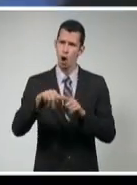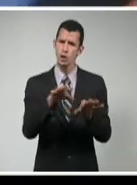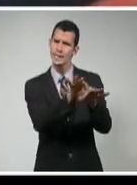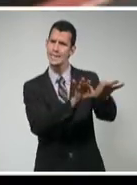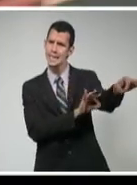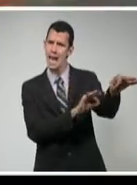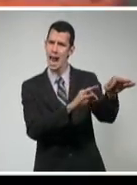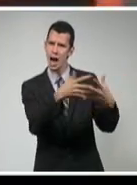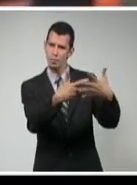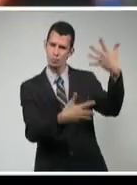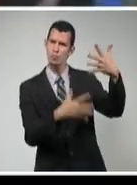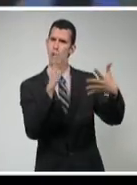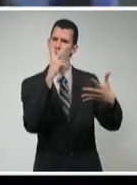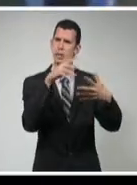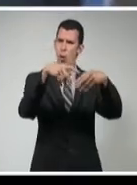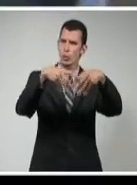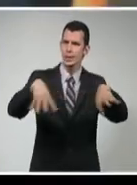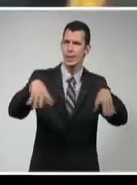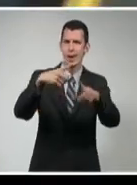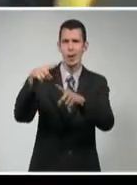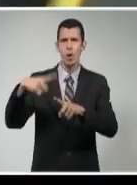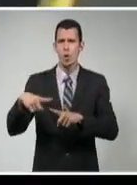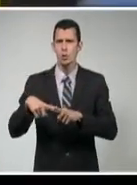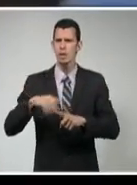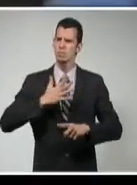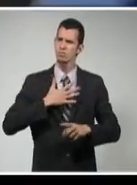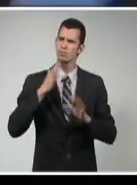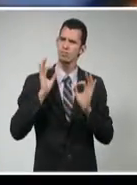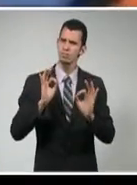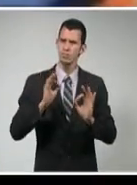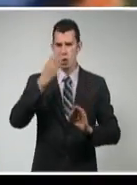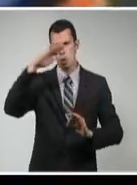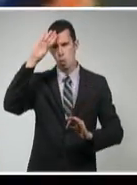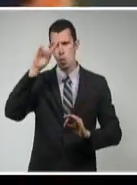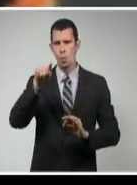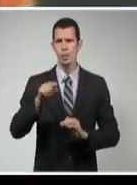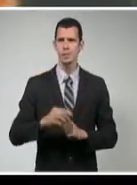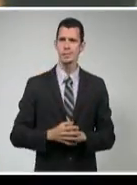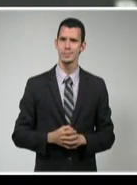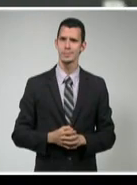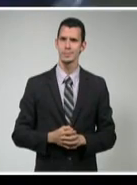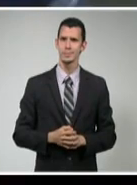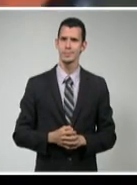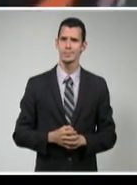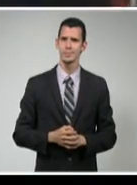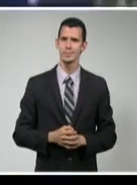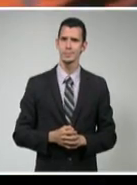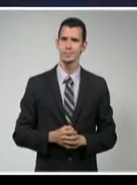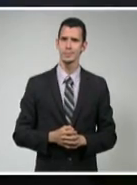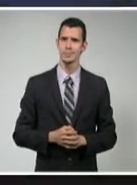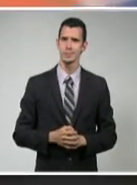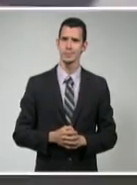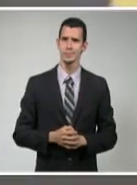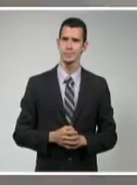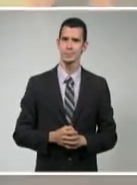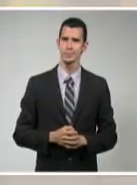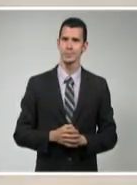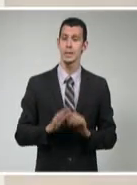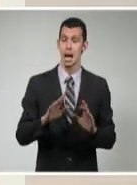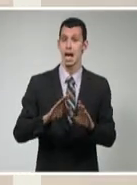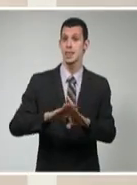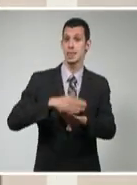símbolos identitarios del UNIAC no terminaría con el diseño del logotipo. También tuvo participación en el cartel creado por René Portocarrero